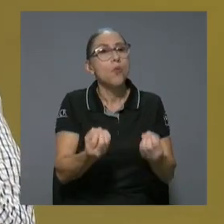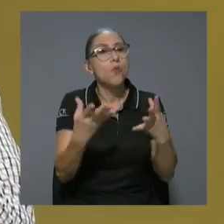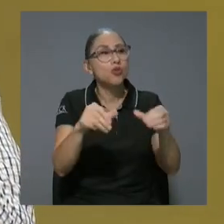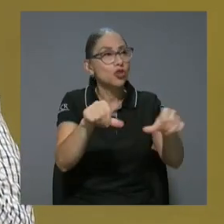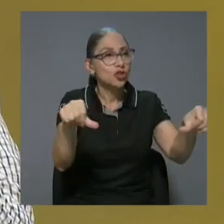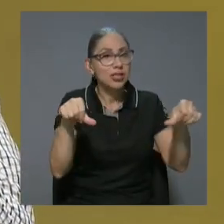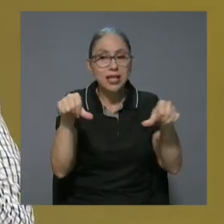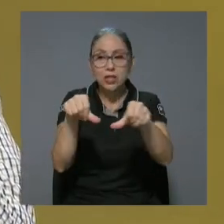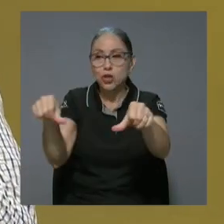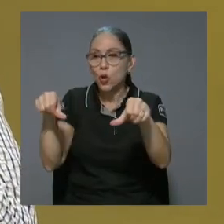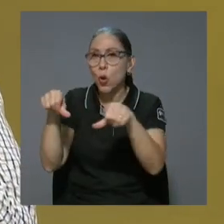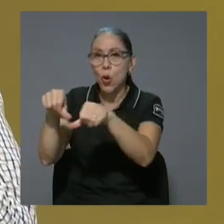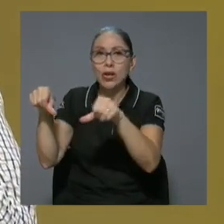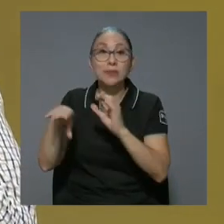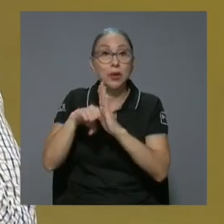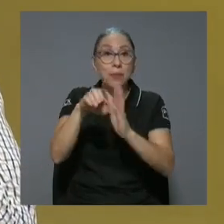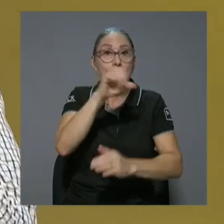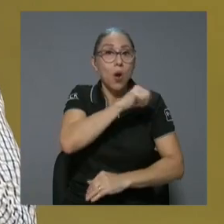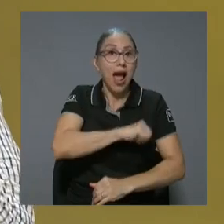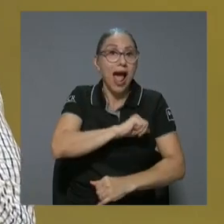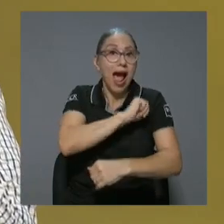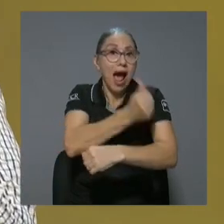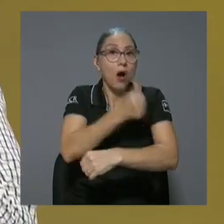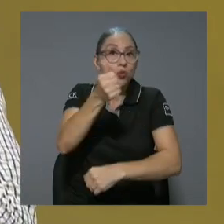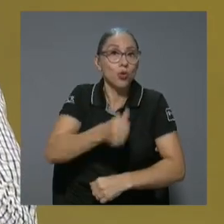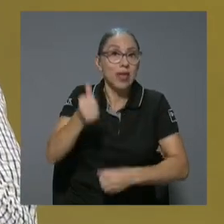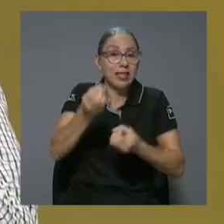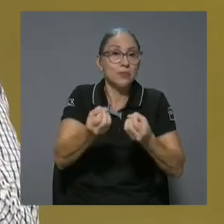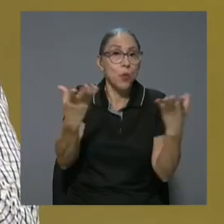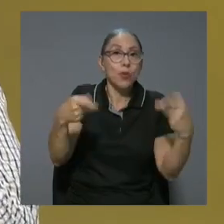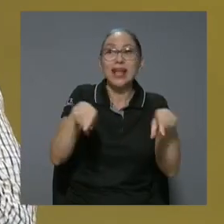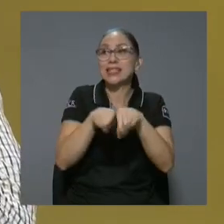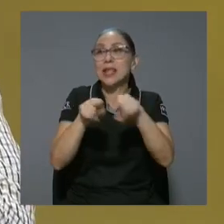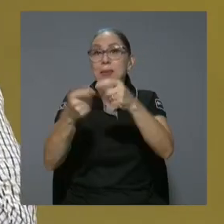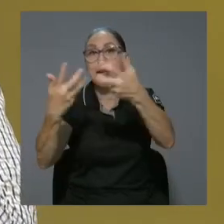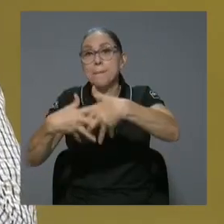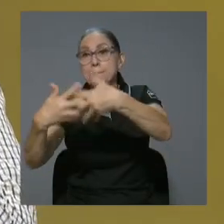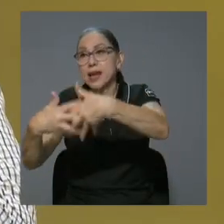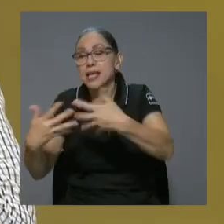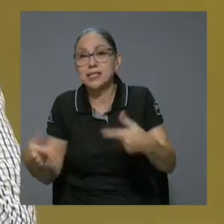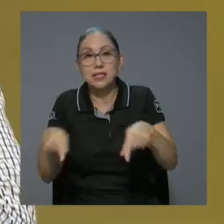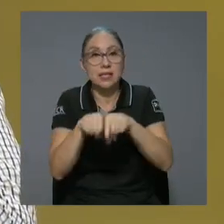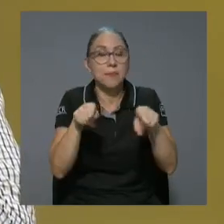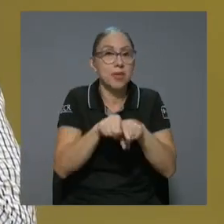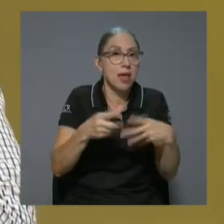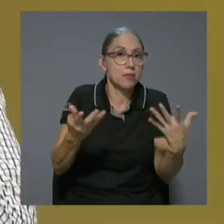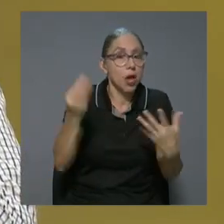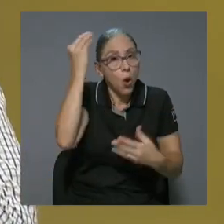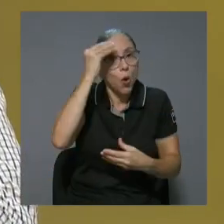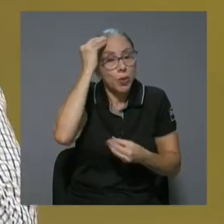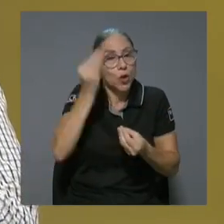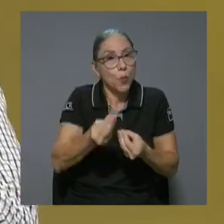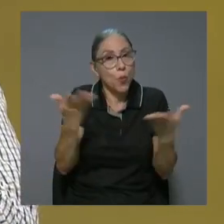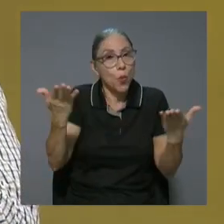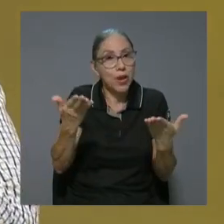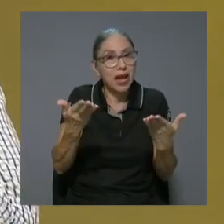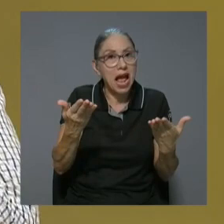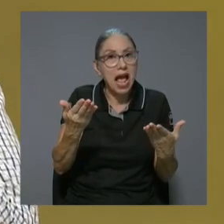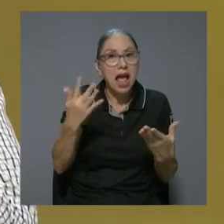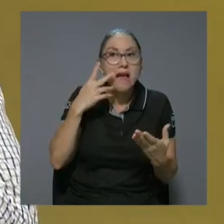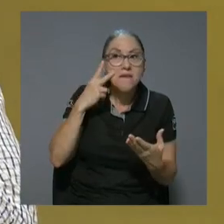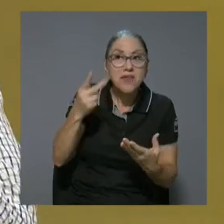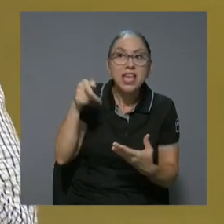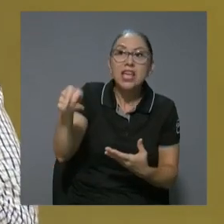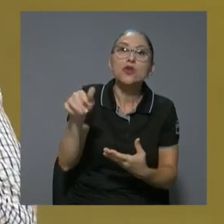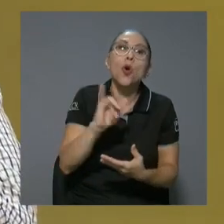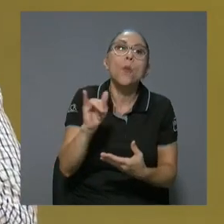que van incluso desde autoridades públicas hasta sectores empresariales e incluso opinión pública, ven eso como un costo y